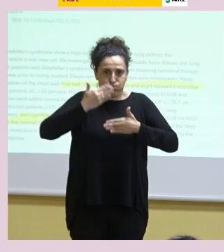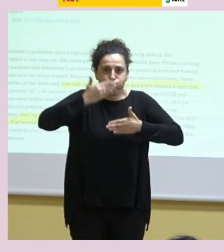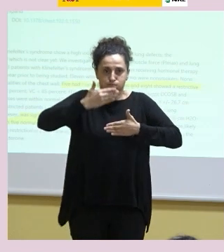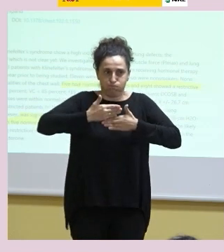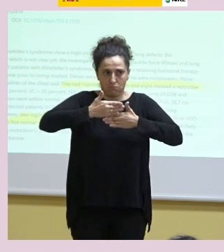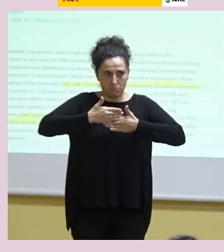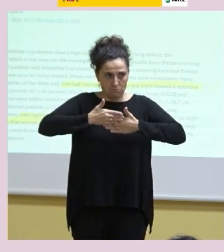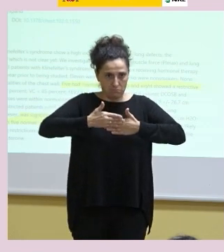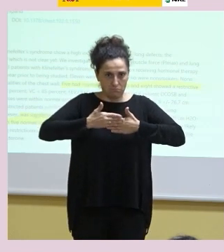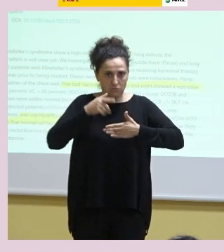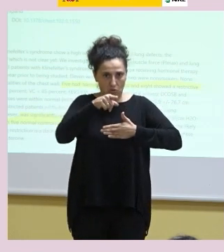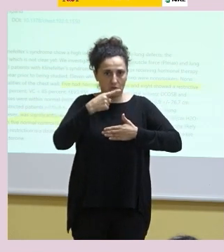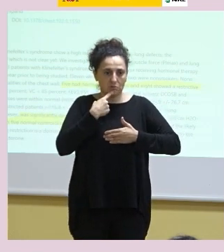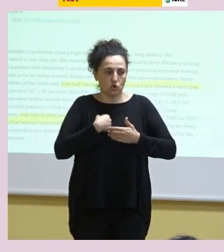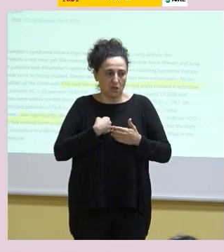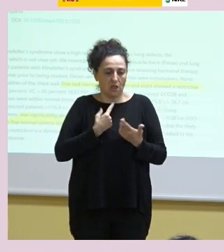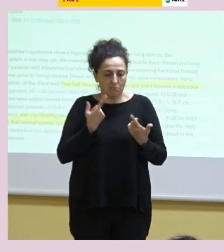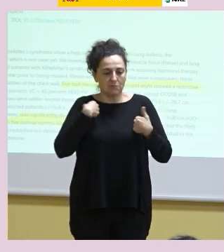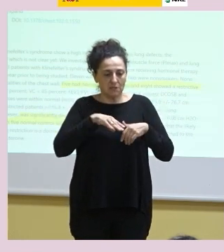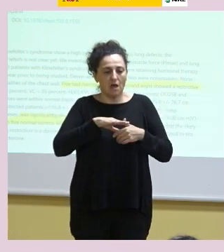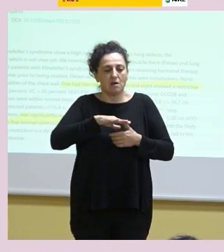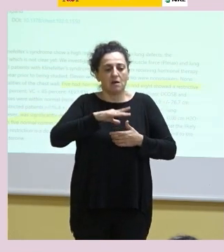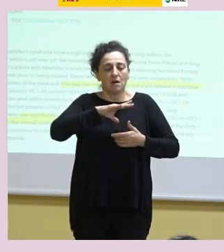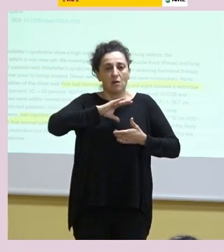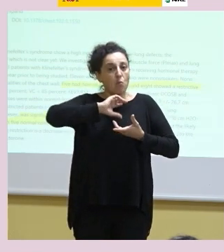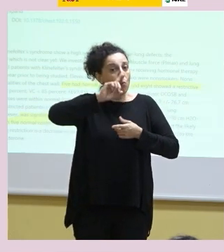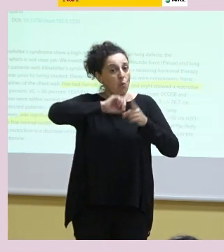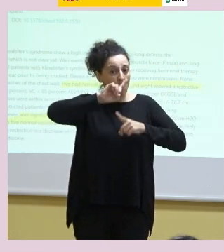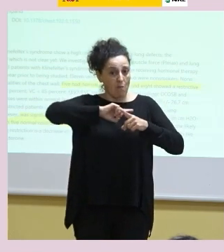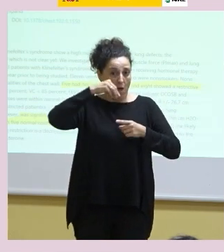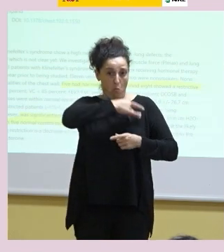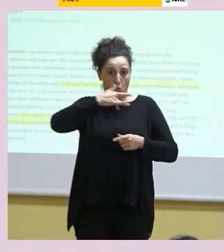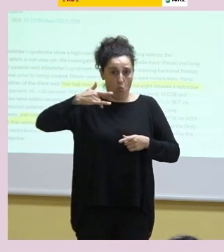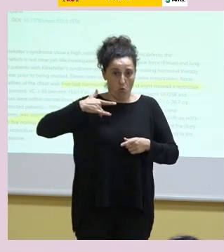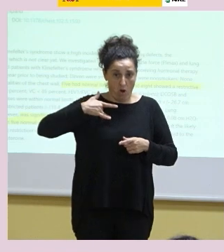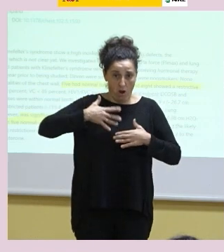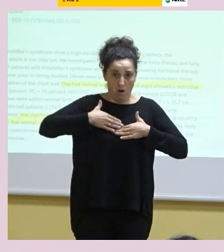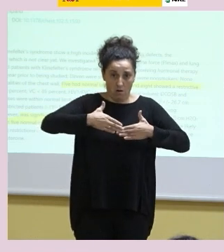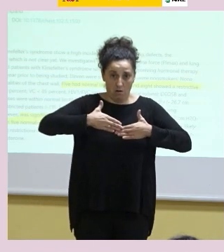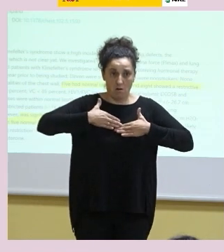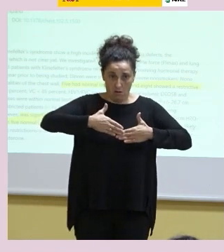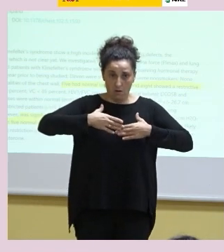nos indica también el propio estudio que reduce la complianza pulmonar dando problemas